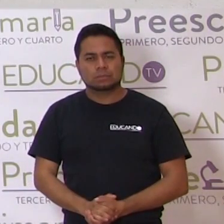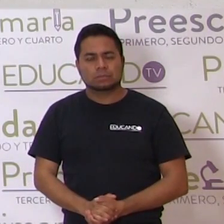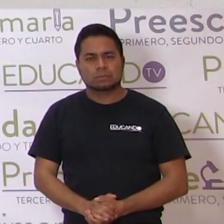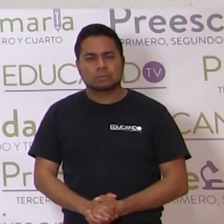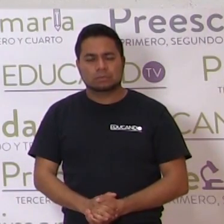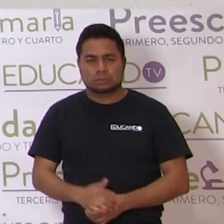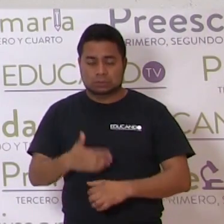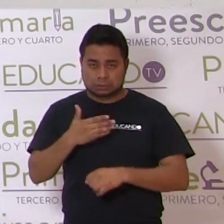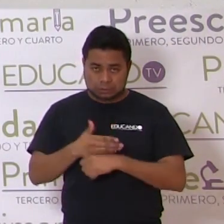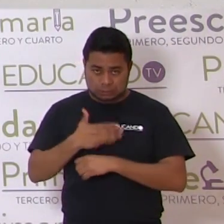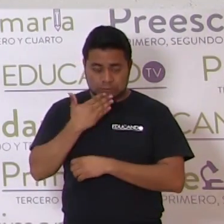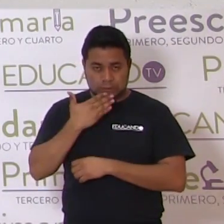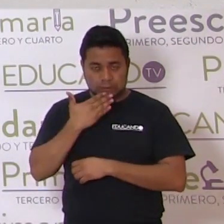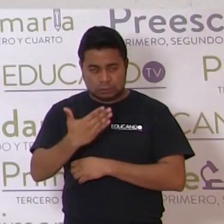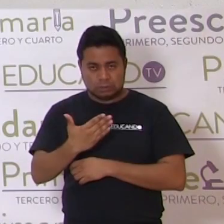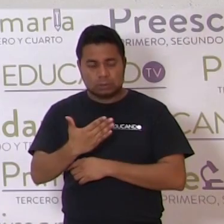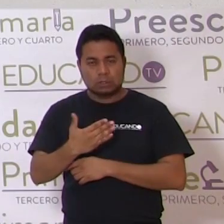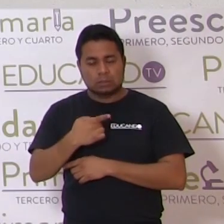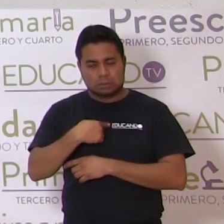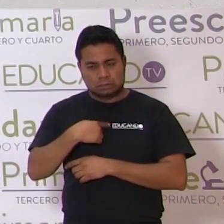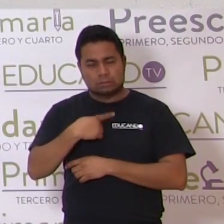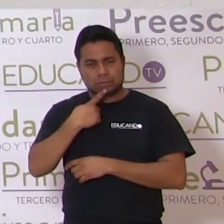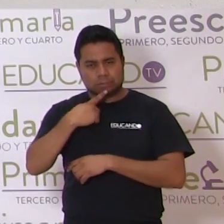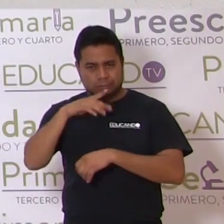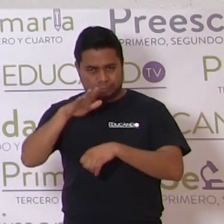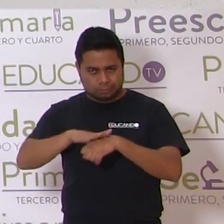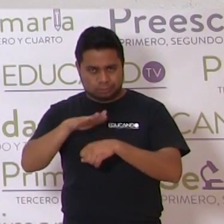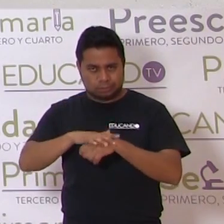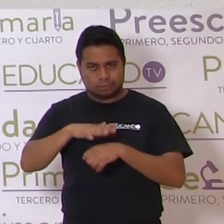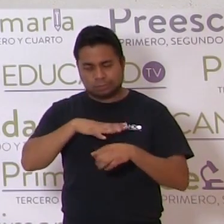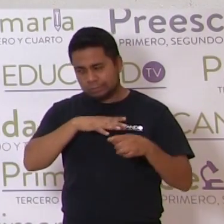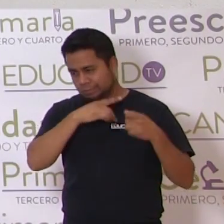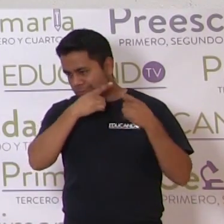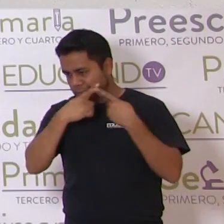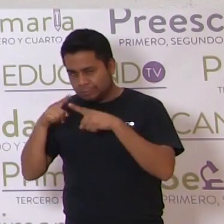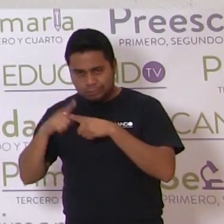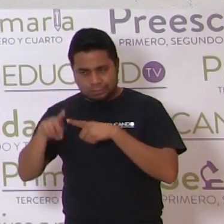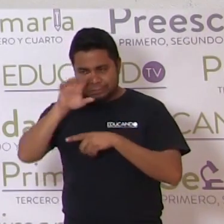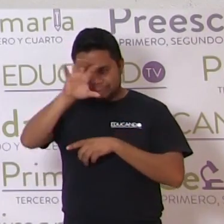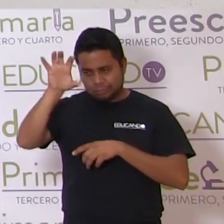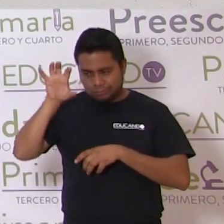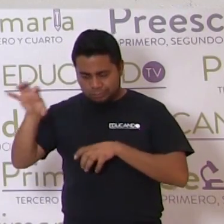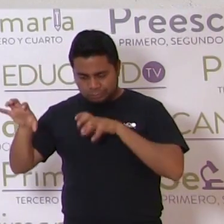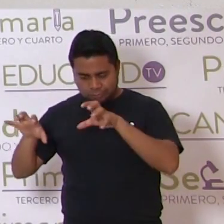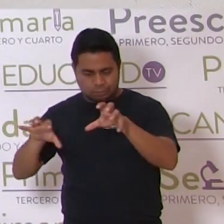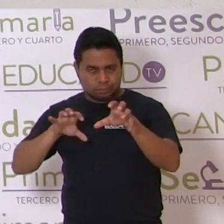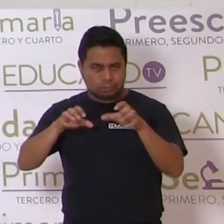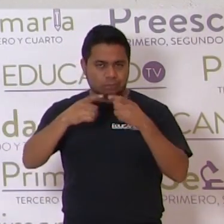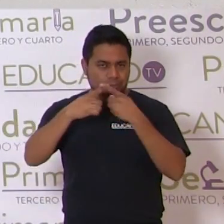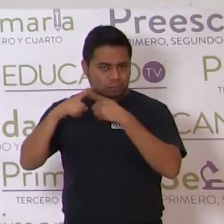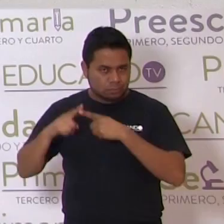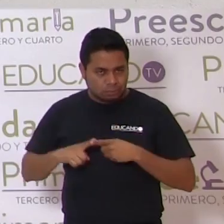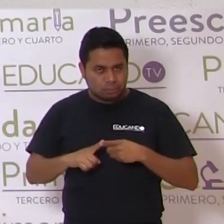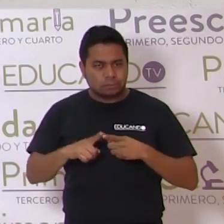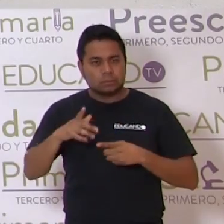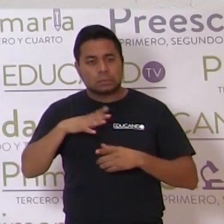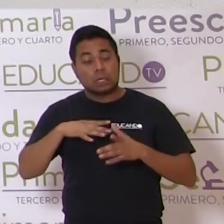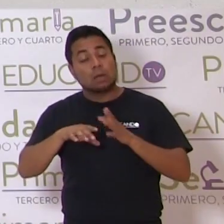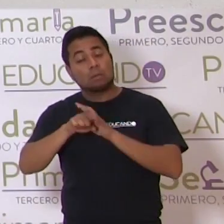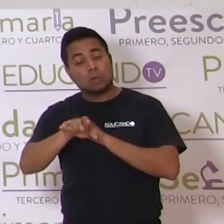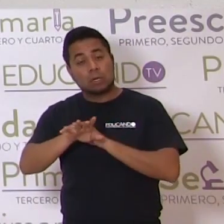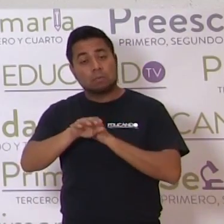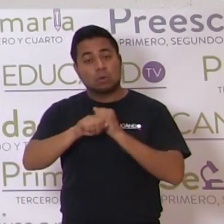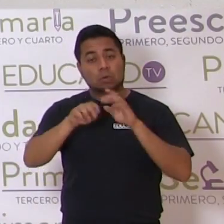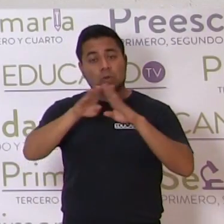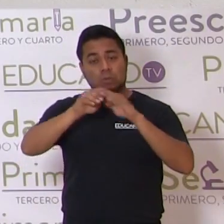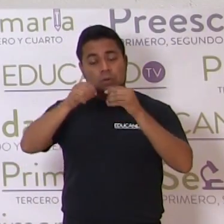Muy bien, bueno, pues quiero decirles que hay diferentes tipos de diagramas. Hay diagramas